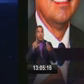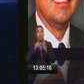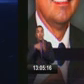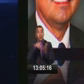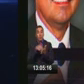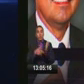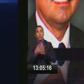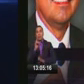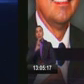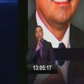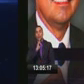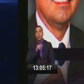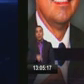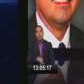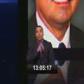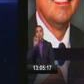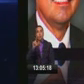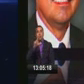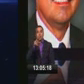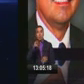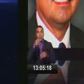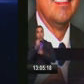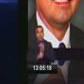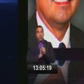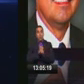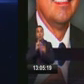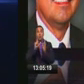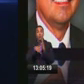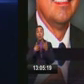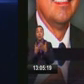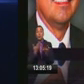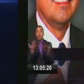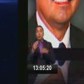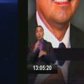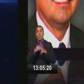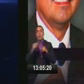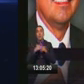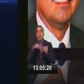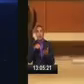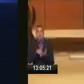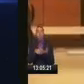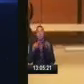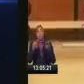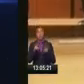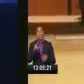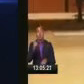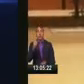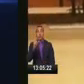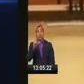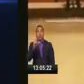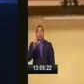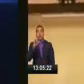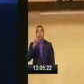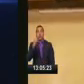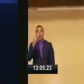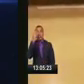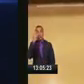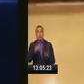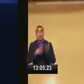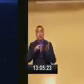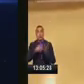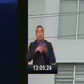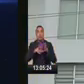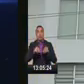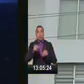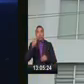allí salió a Estados Unidos en julio de ese mismo año y podría estar en Miami. Solís también fue llamado a juicio por el delito de